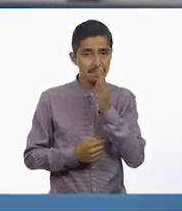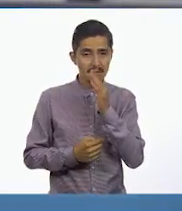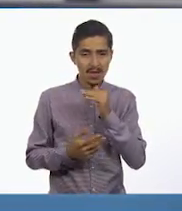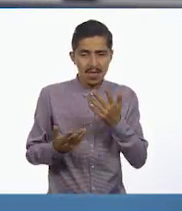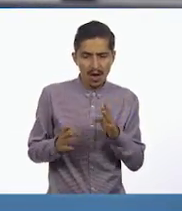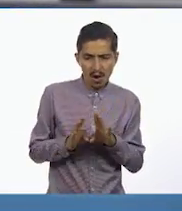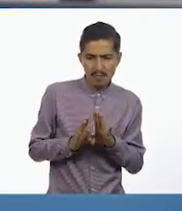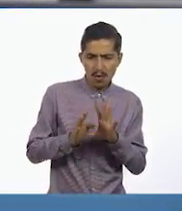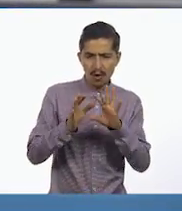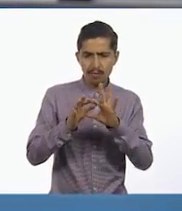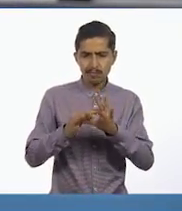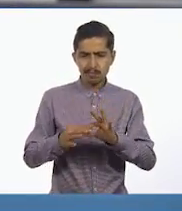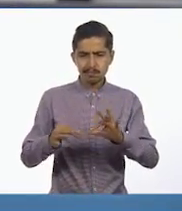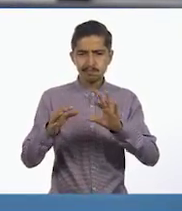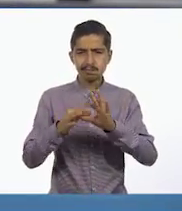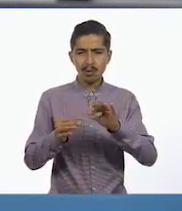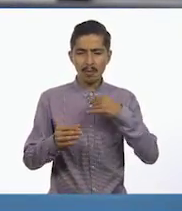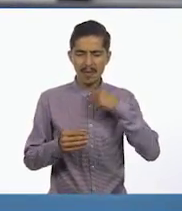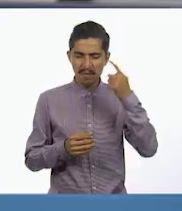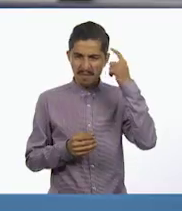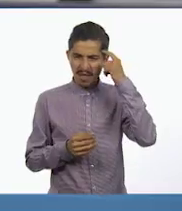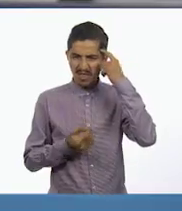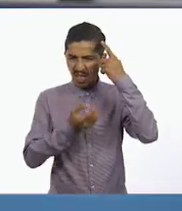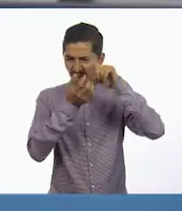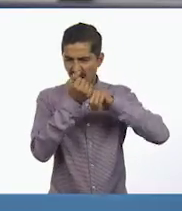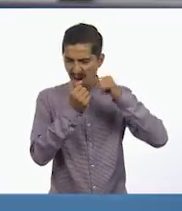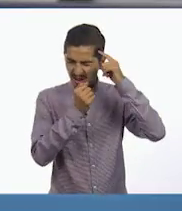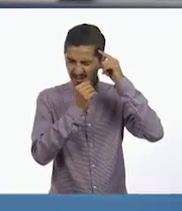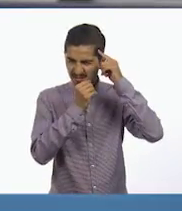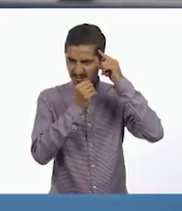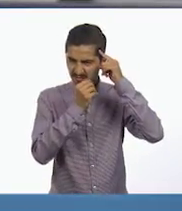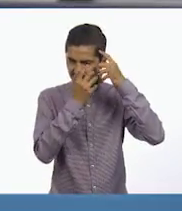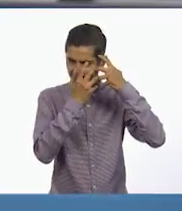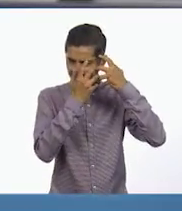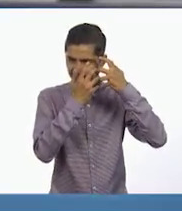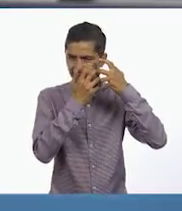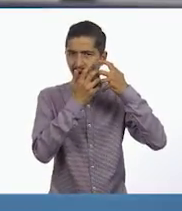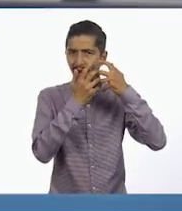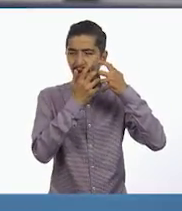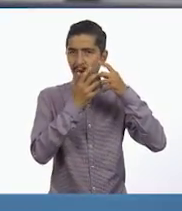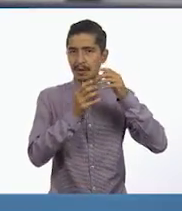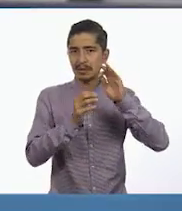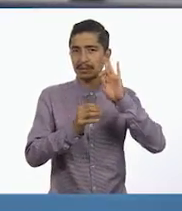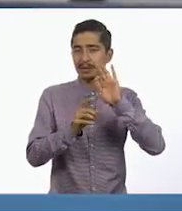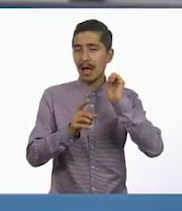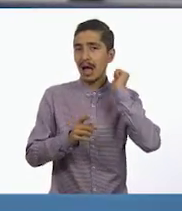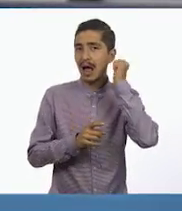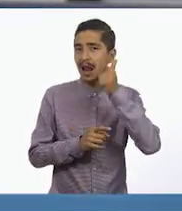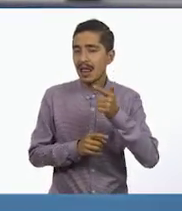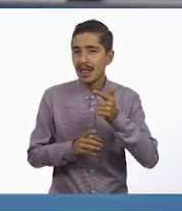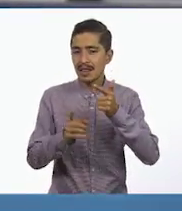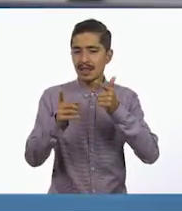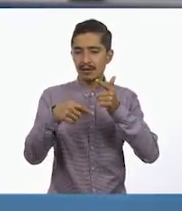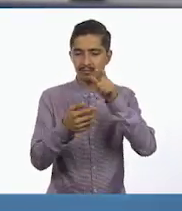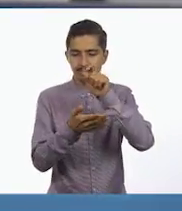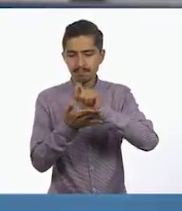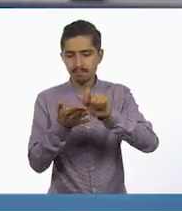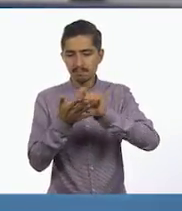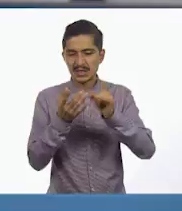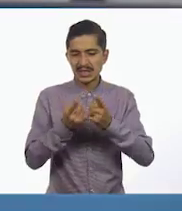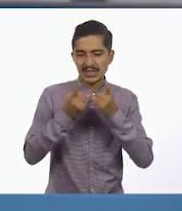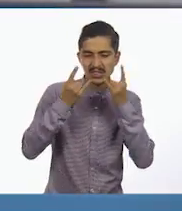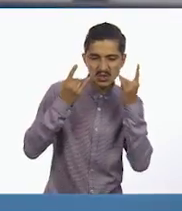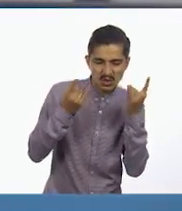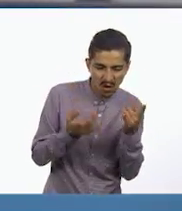explicar el poder de mi mente. Seguramente alguien va a comenzar a escribir alguna leyenda sobre mí y